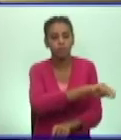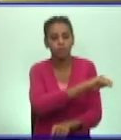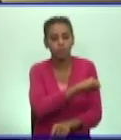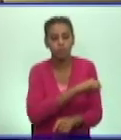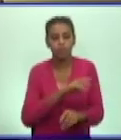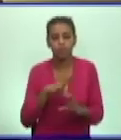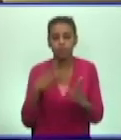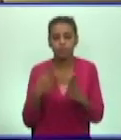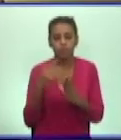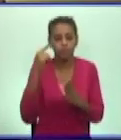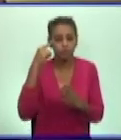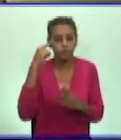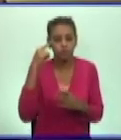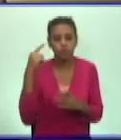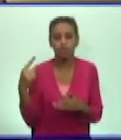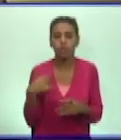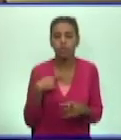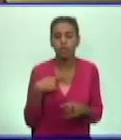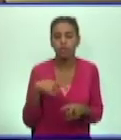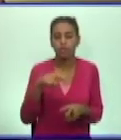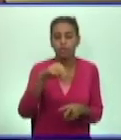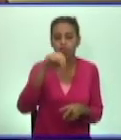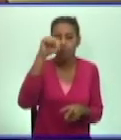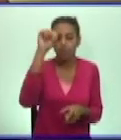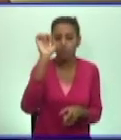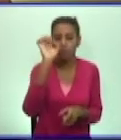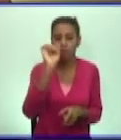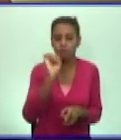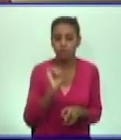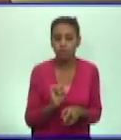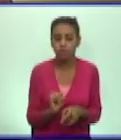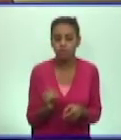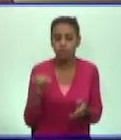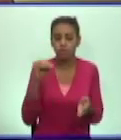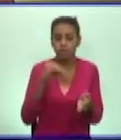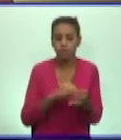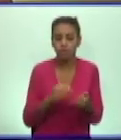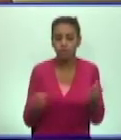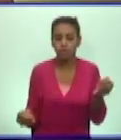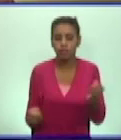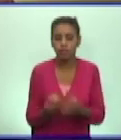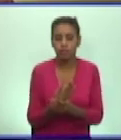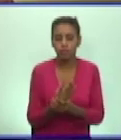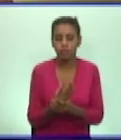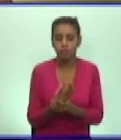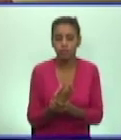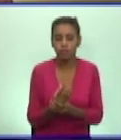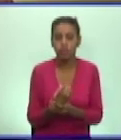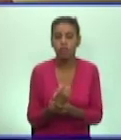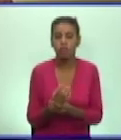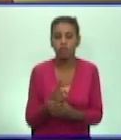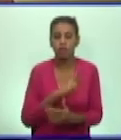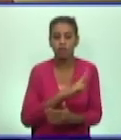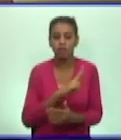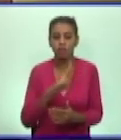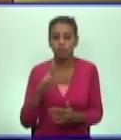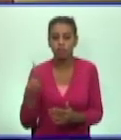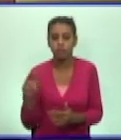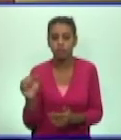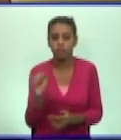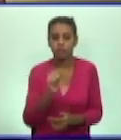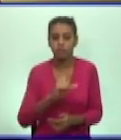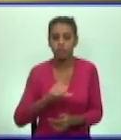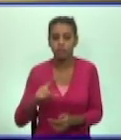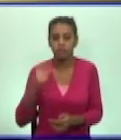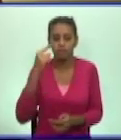Vietnam, del norte y del sur. De tal manera que entonces se estableció y se fundó la República Socialista de Vietnam. Ha sido un placer